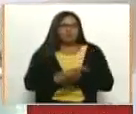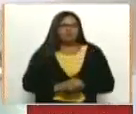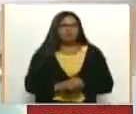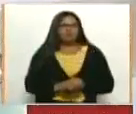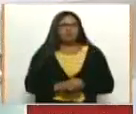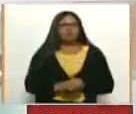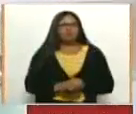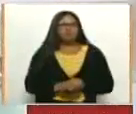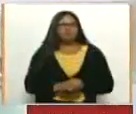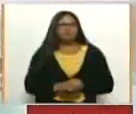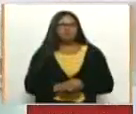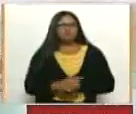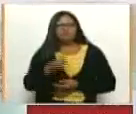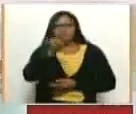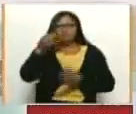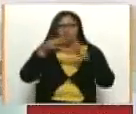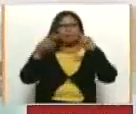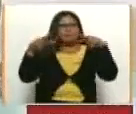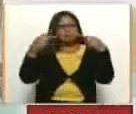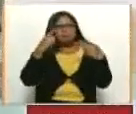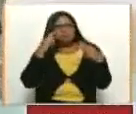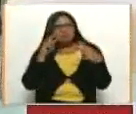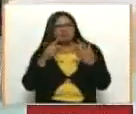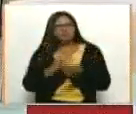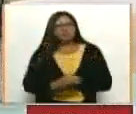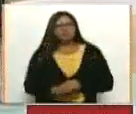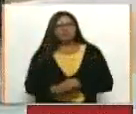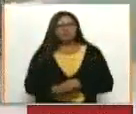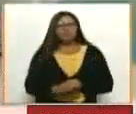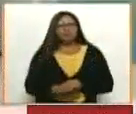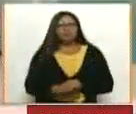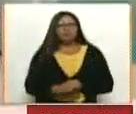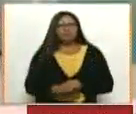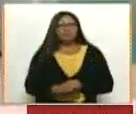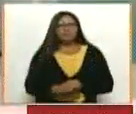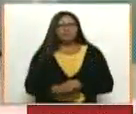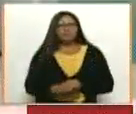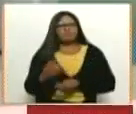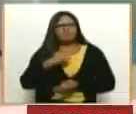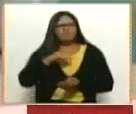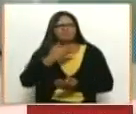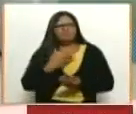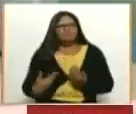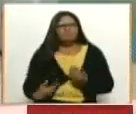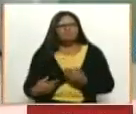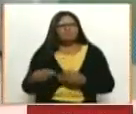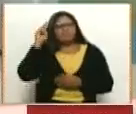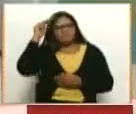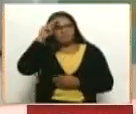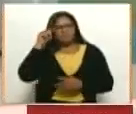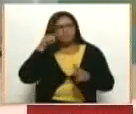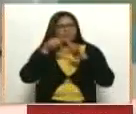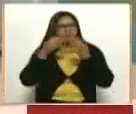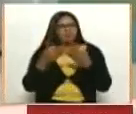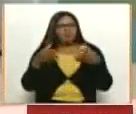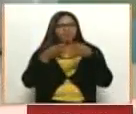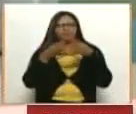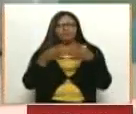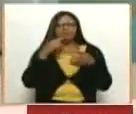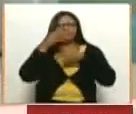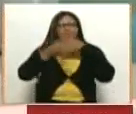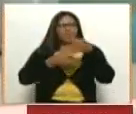que usted y todos los televidentes escuchemos las palabras que ha emitido el presidente Gustavo Petro en función pues a esta reunión. Se ha